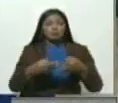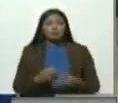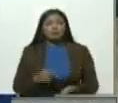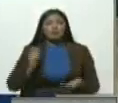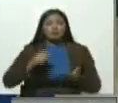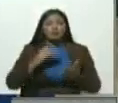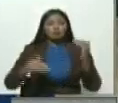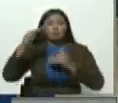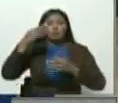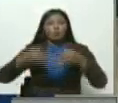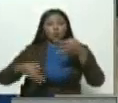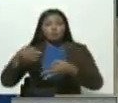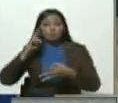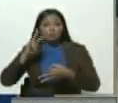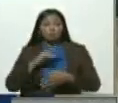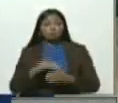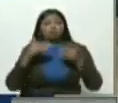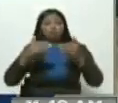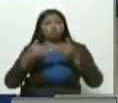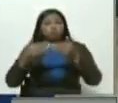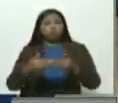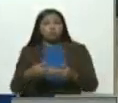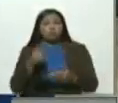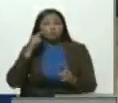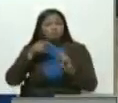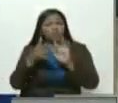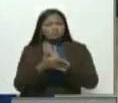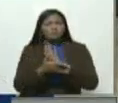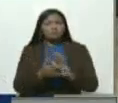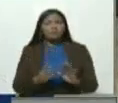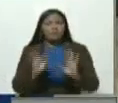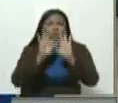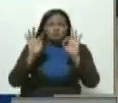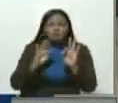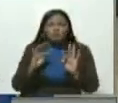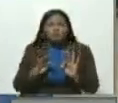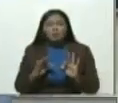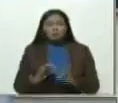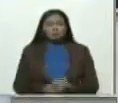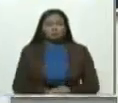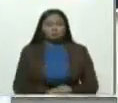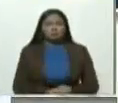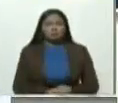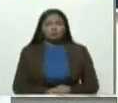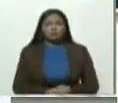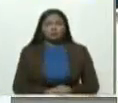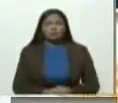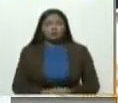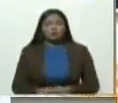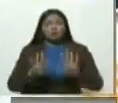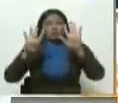de Justicia. Avanzamos sobre la definición de hitos, definimos ya 9 hitos